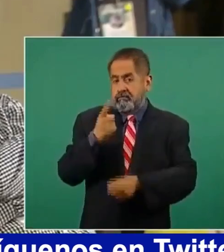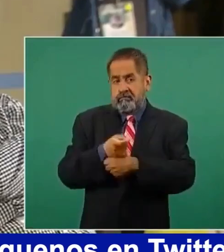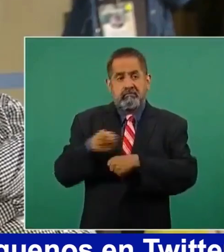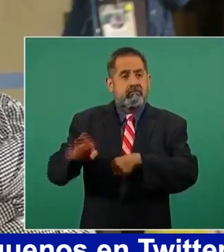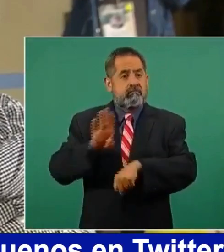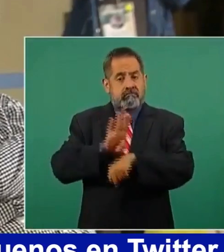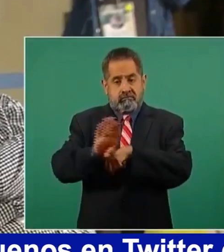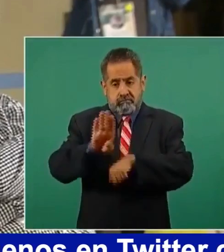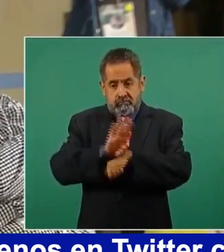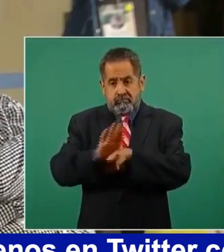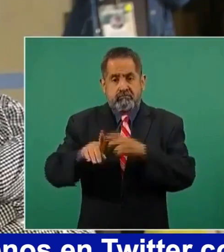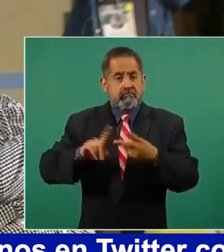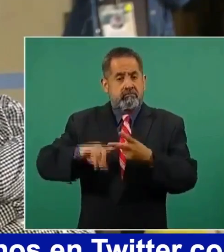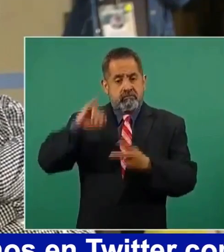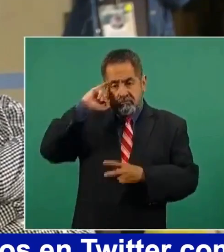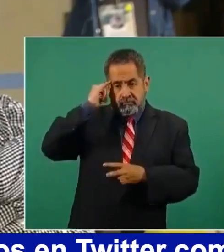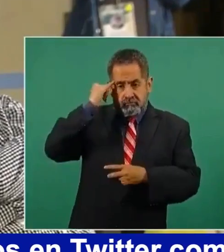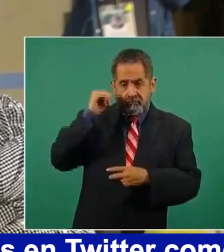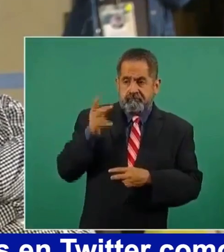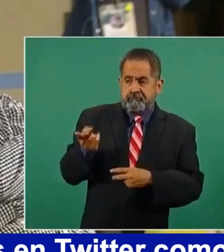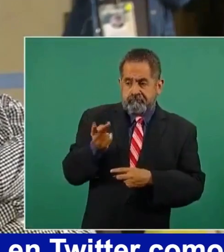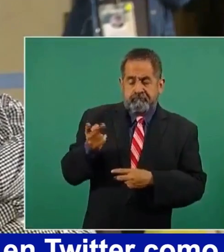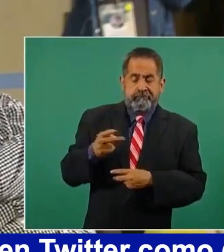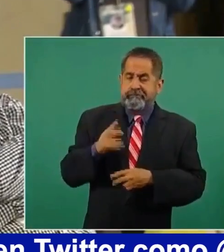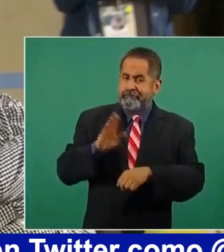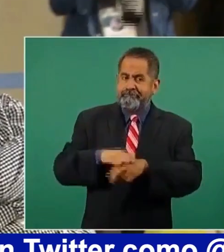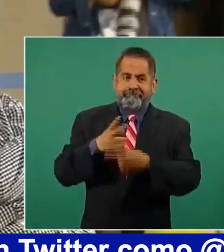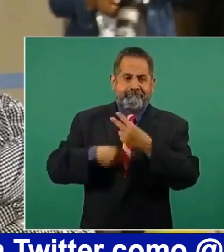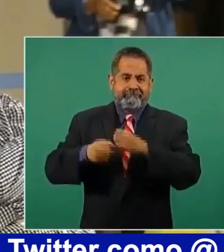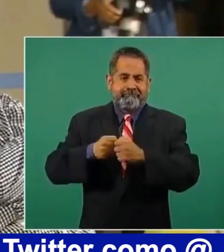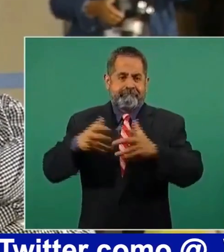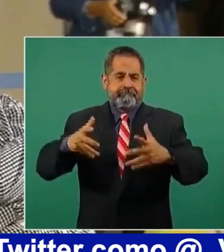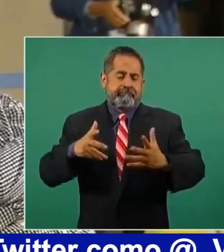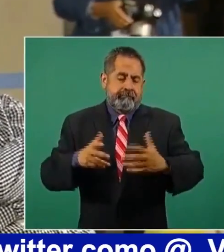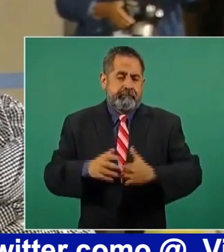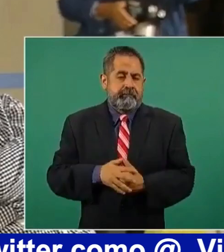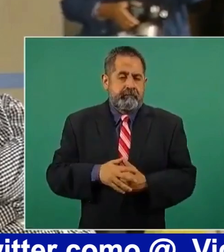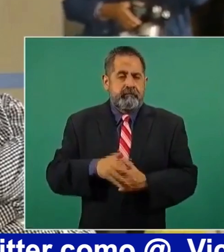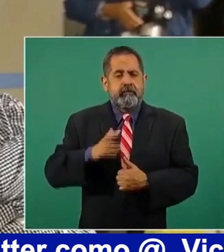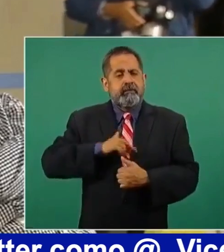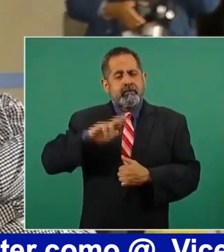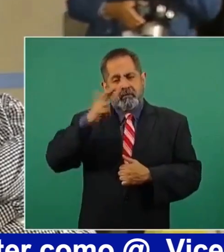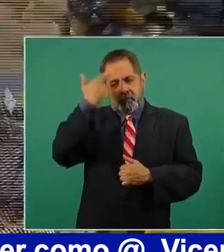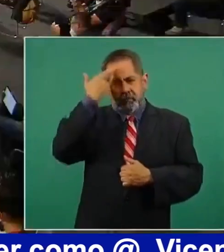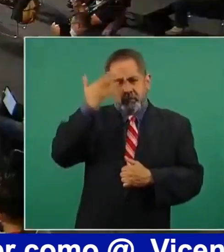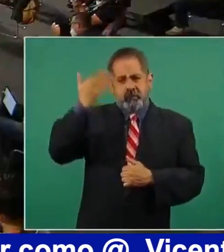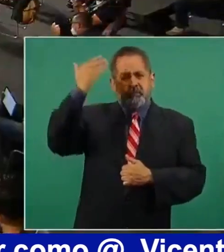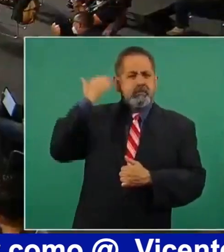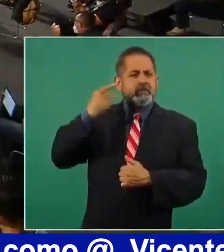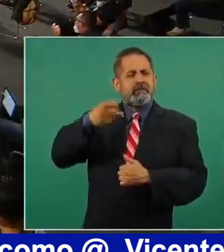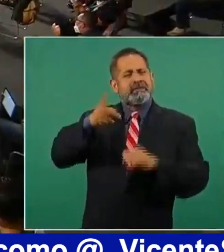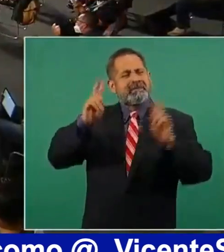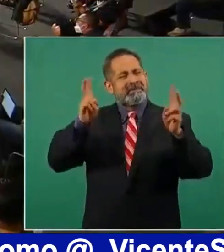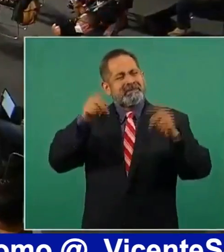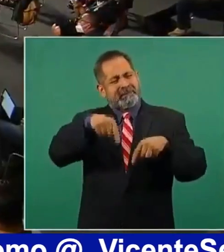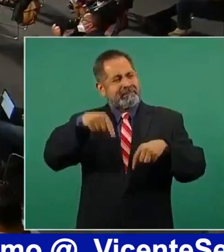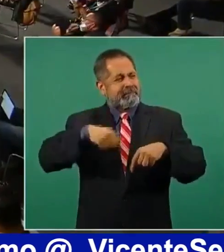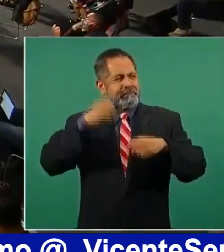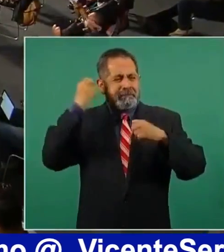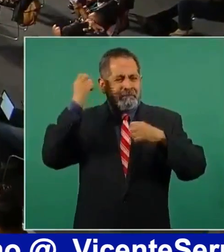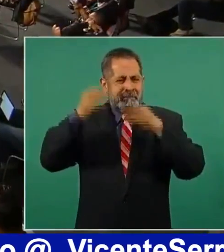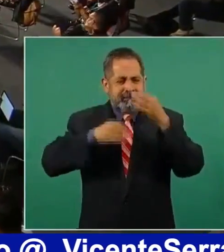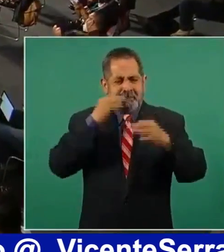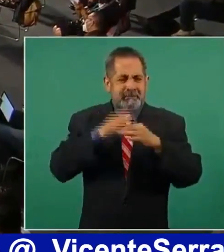la India. Yo recuerdo que cuando fue el acto por Vicente Guerrero en